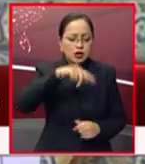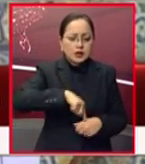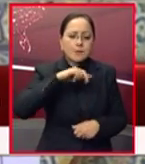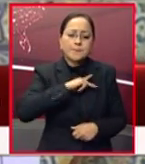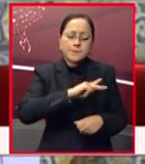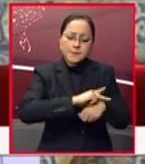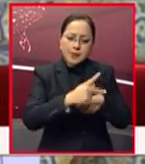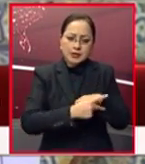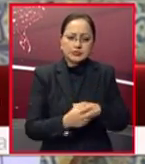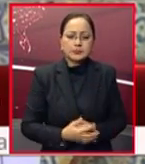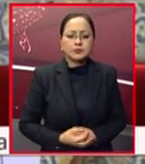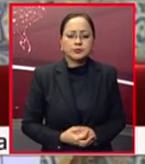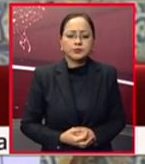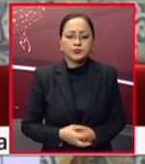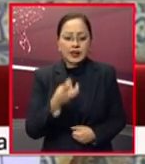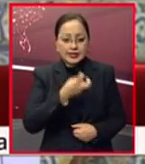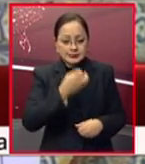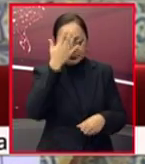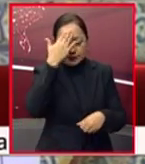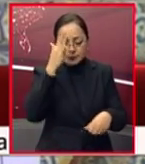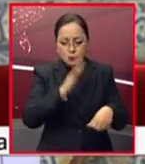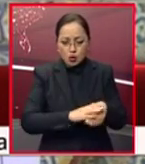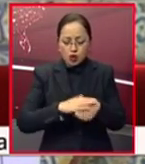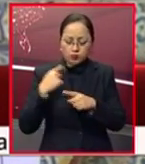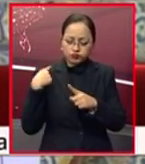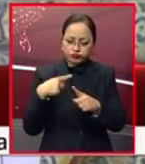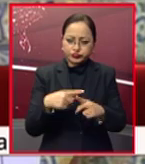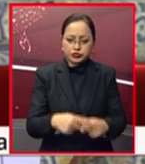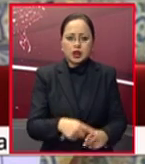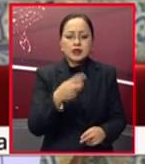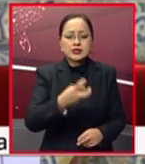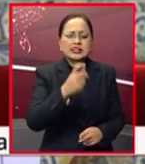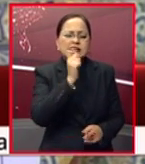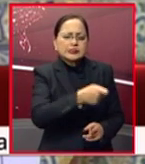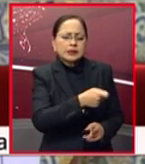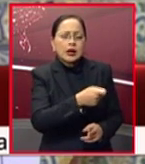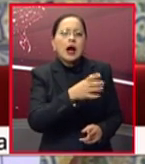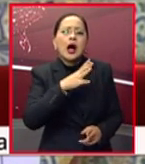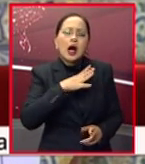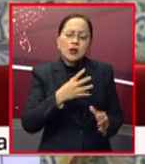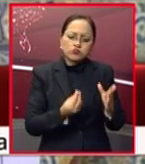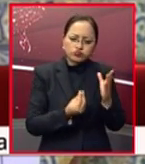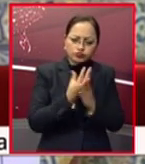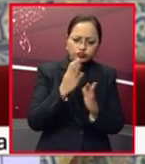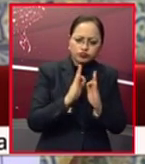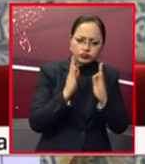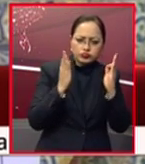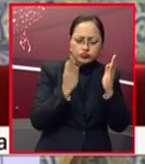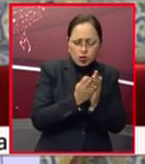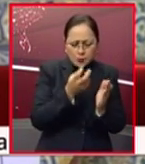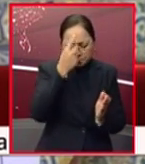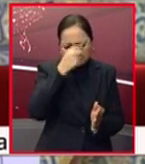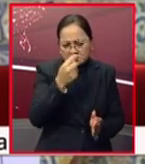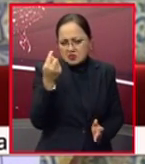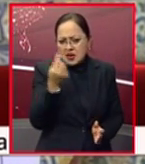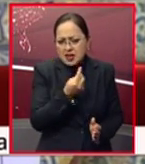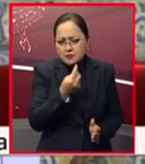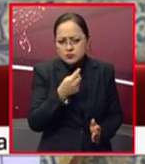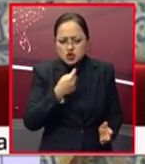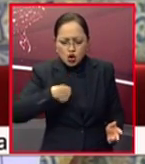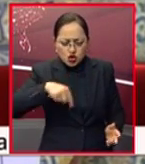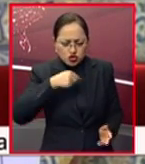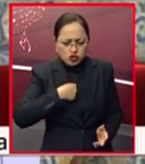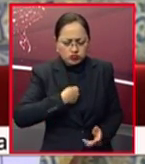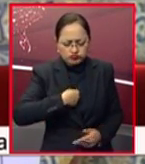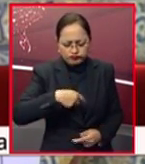Esta conmemoración que hoy arranca significa, en suma, una ocasión inmejorable para